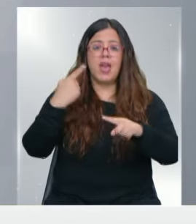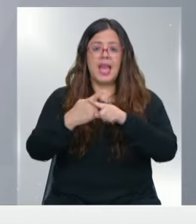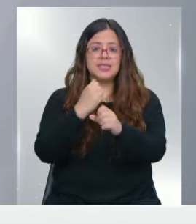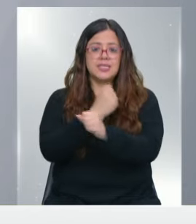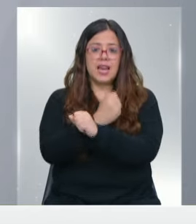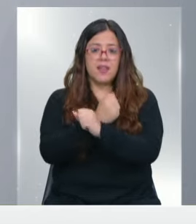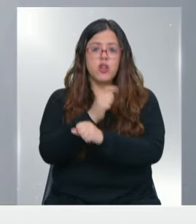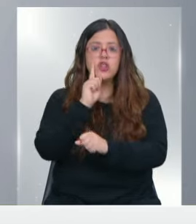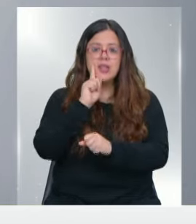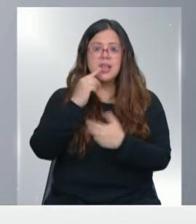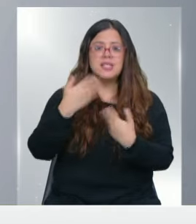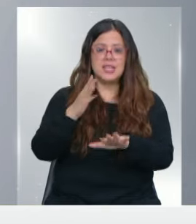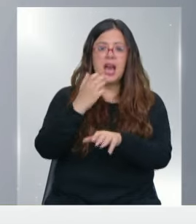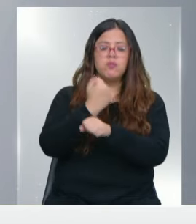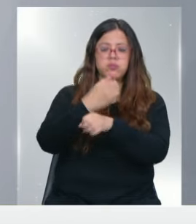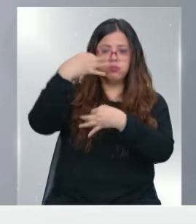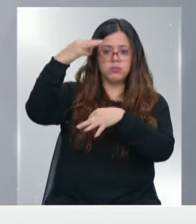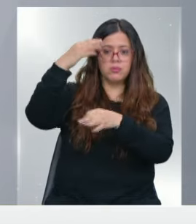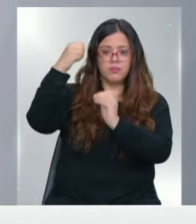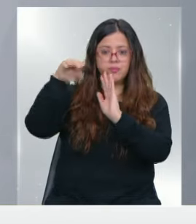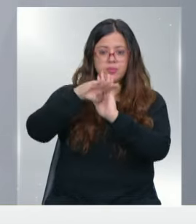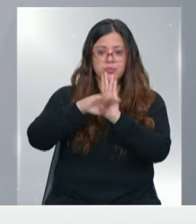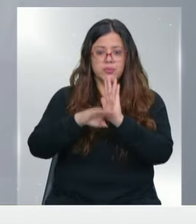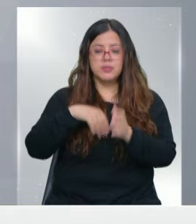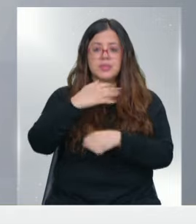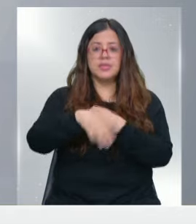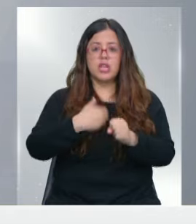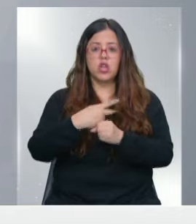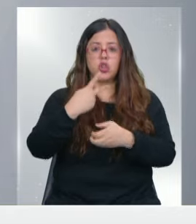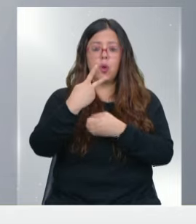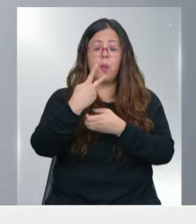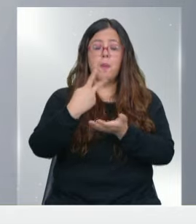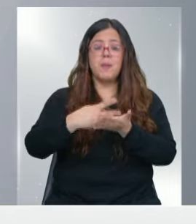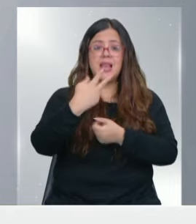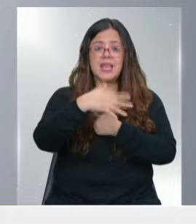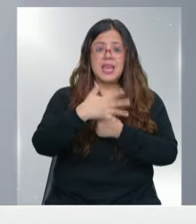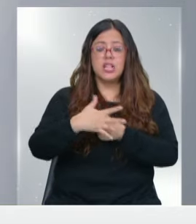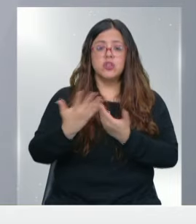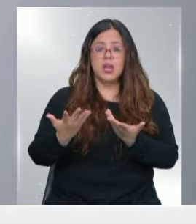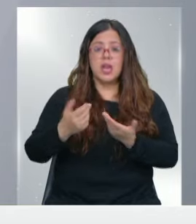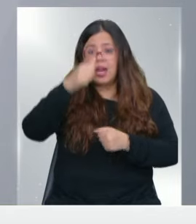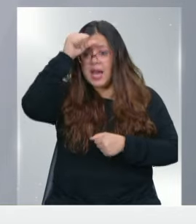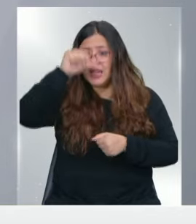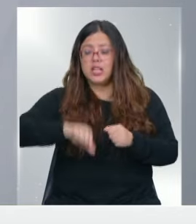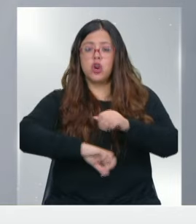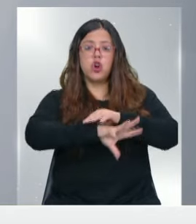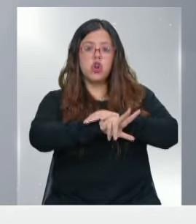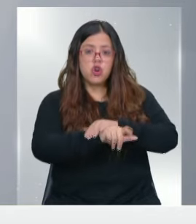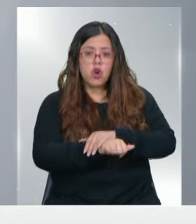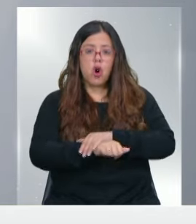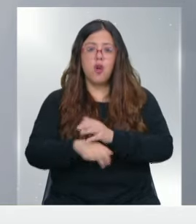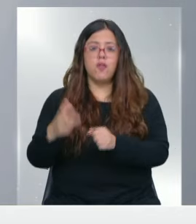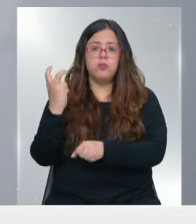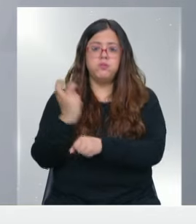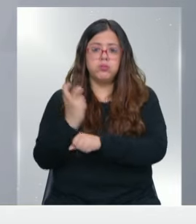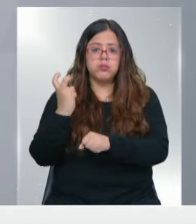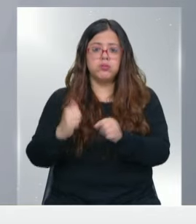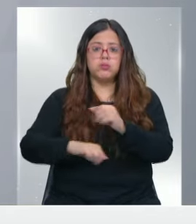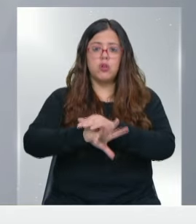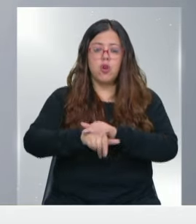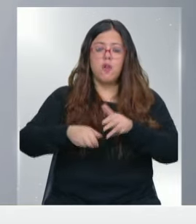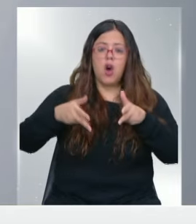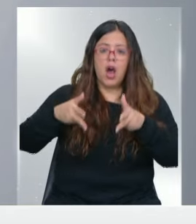carabinero contaba con antecedentes delictuales. En 2015 fue condenado por hurto, robo con violencia y robo con intimidación, los